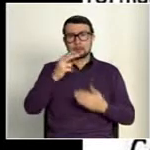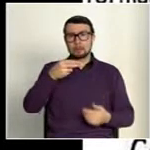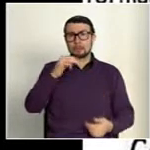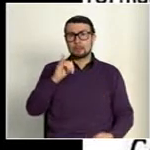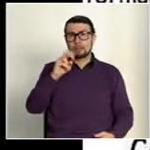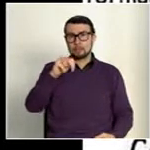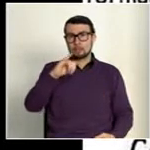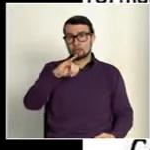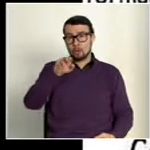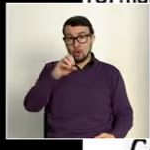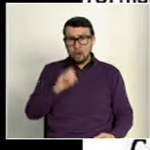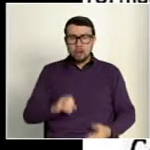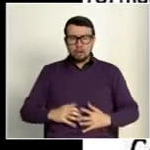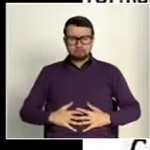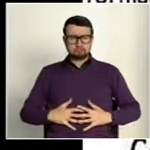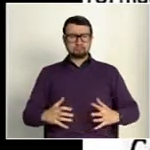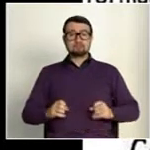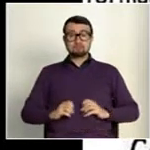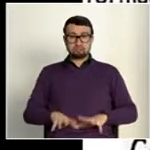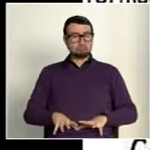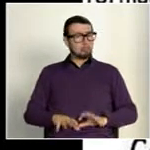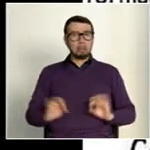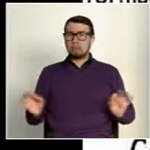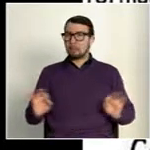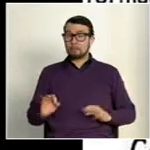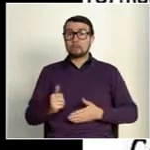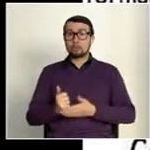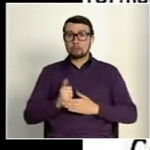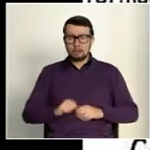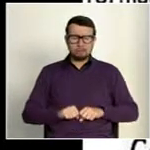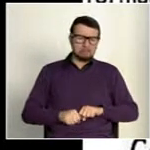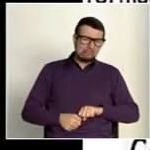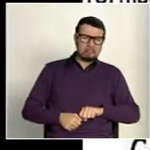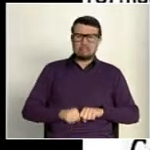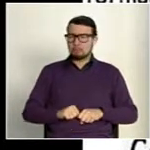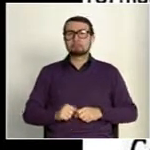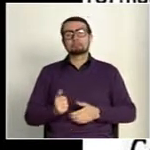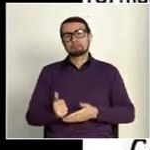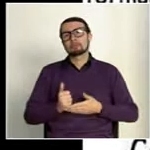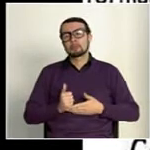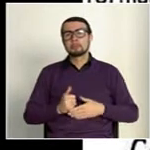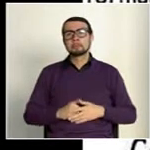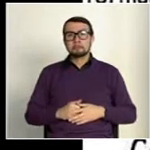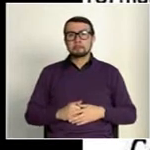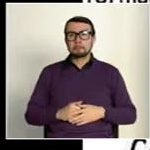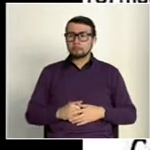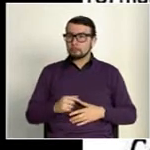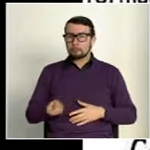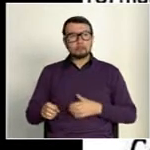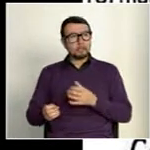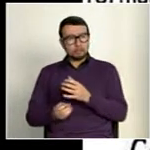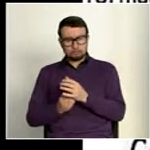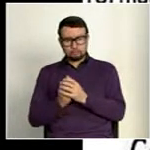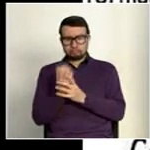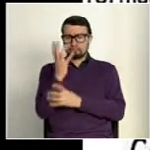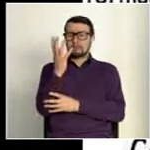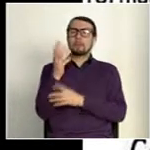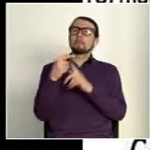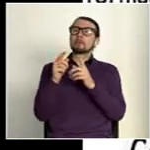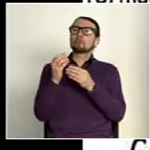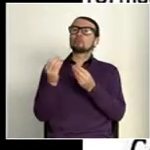de gases y flatulencia. Es muy bueno para cólicos abdominales. Eso es la matica, pero se utiliza más que